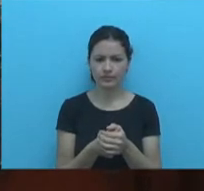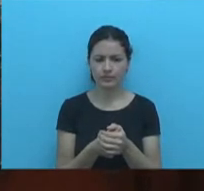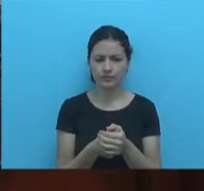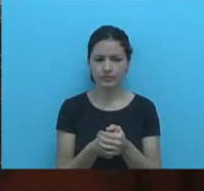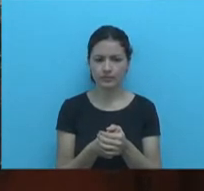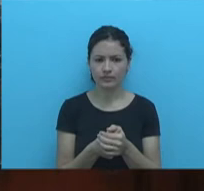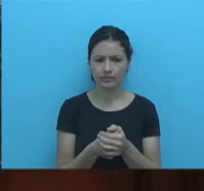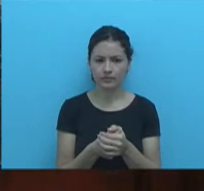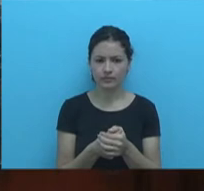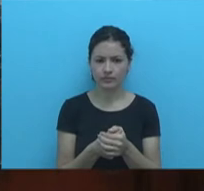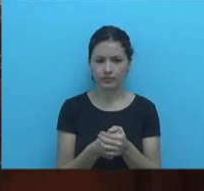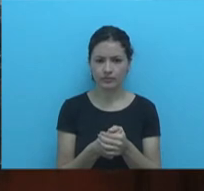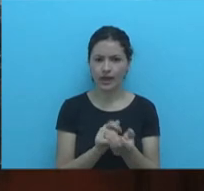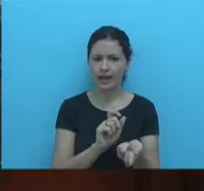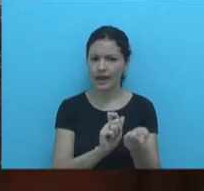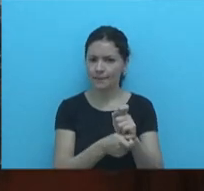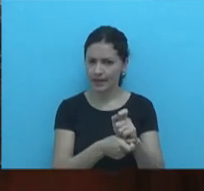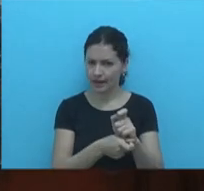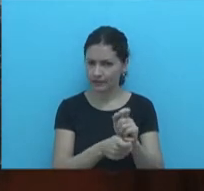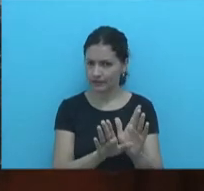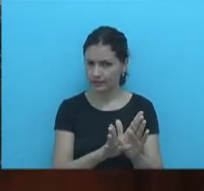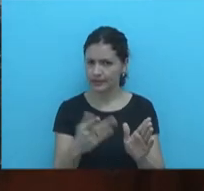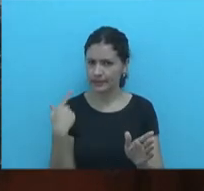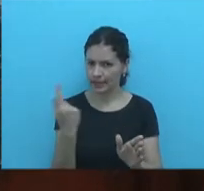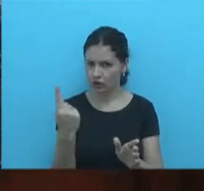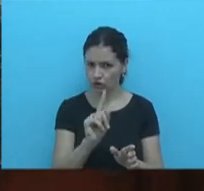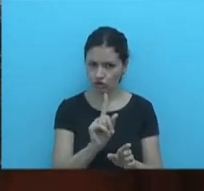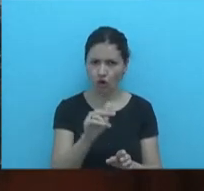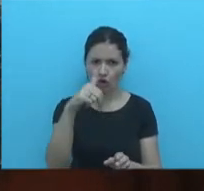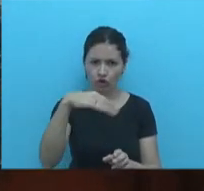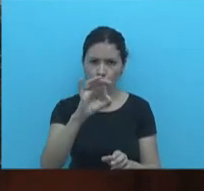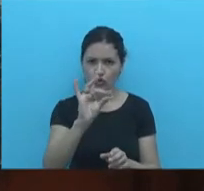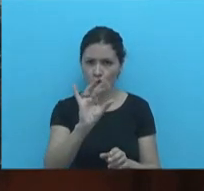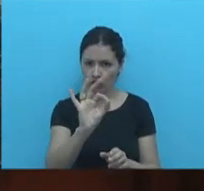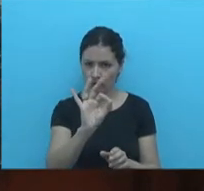del nodo de salud. Si estamos de acuerdo.